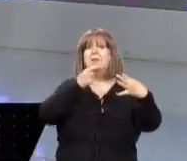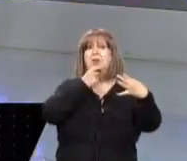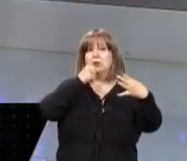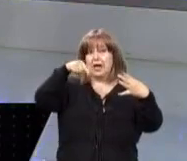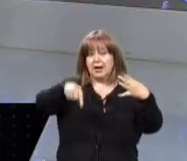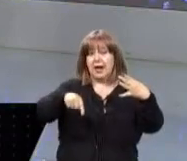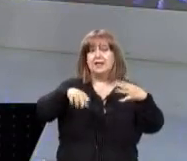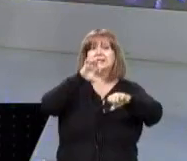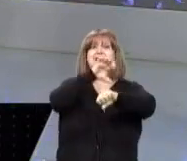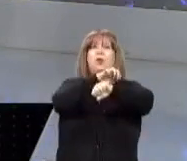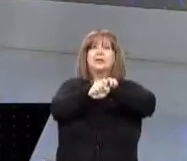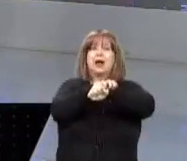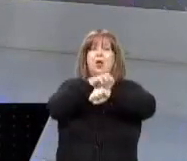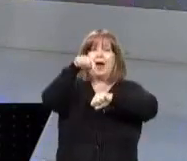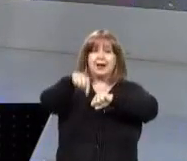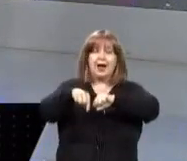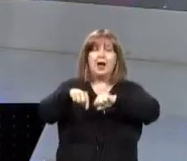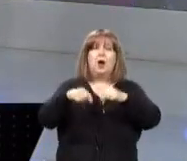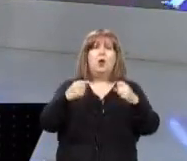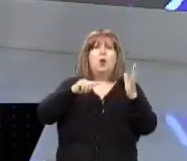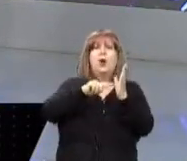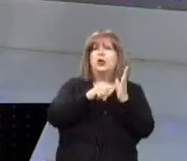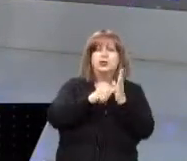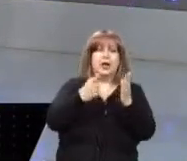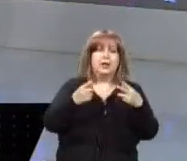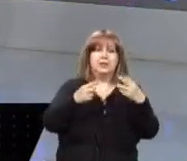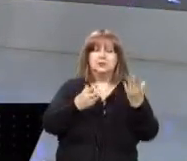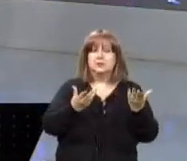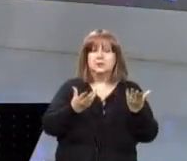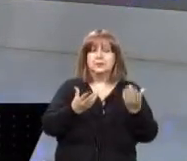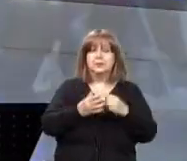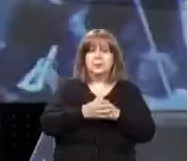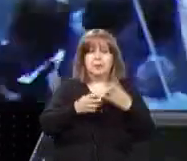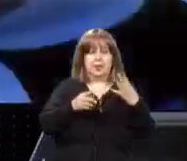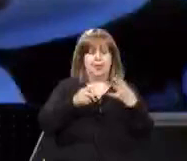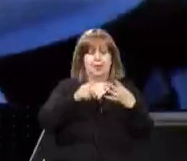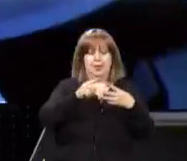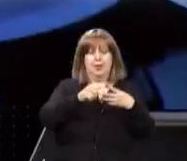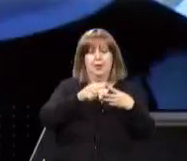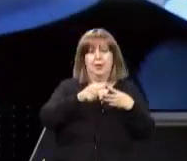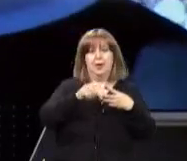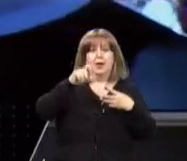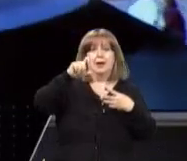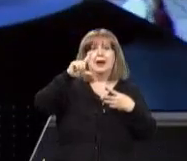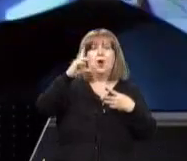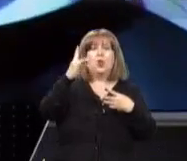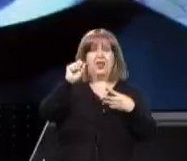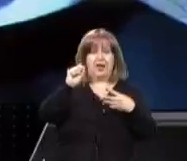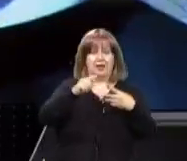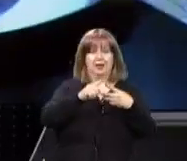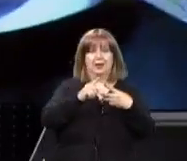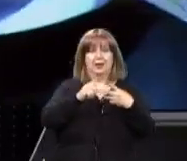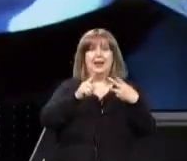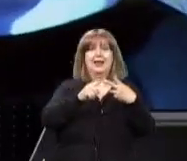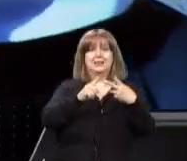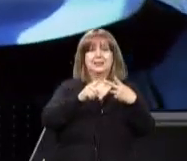y fueron secuestrados acá sus padres o también en Buenos Aires como pasa ahora? Bueno, el caso de Claudia Castro, Claudia Domínguez Castro. ¿Fue la